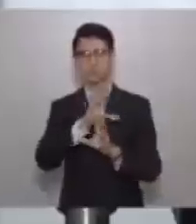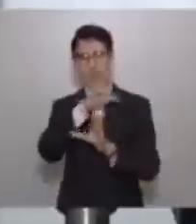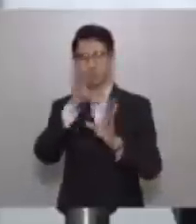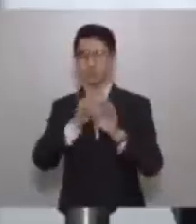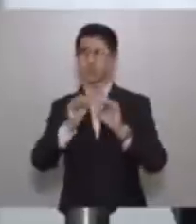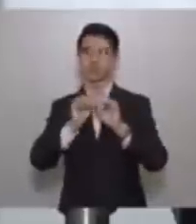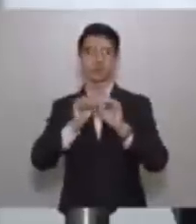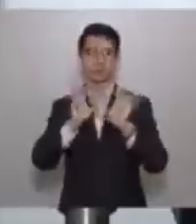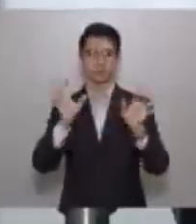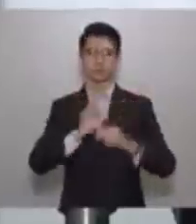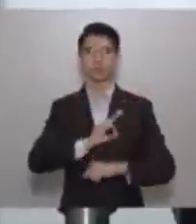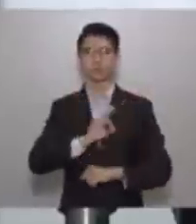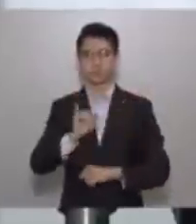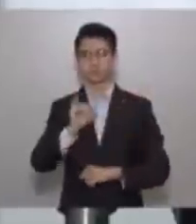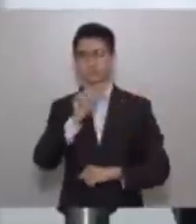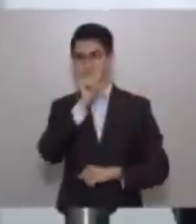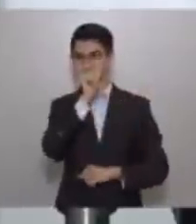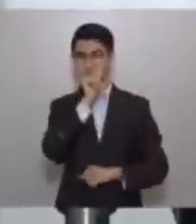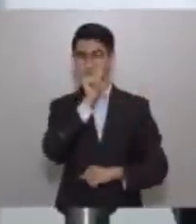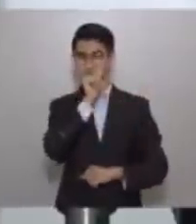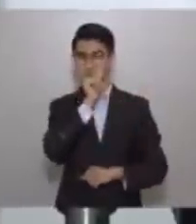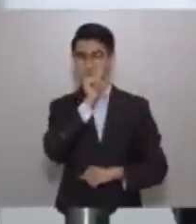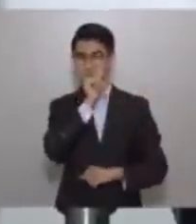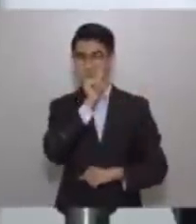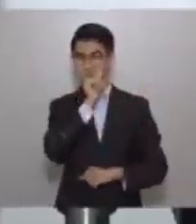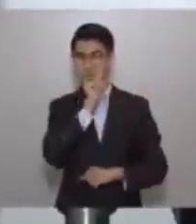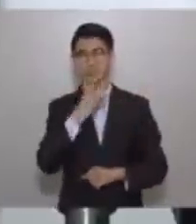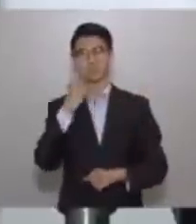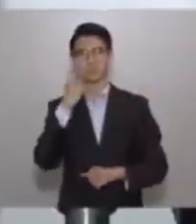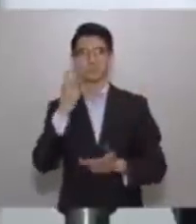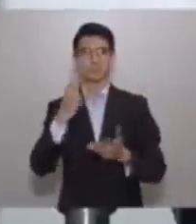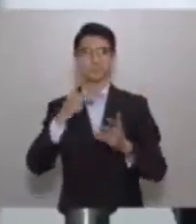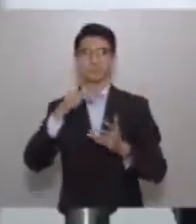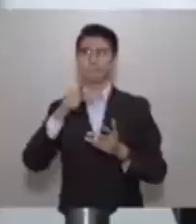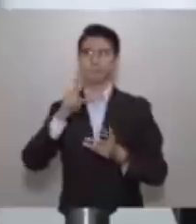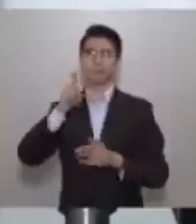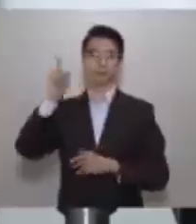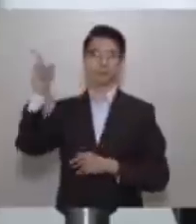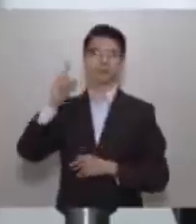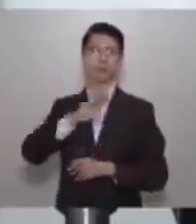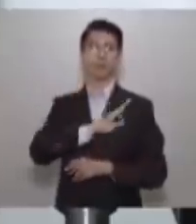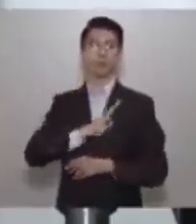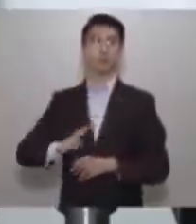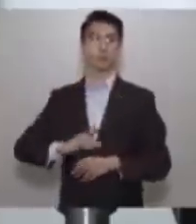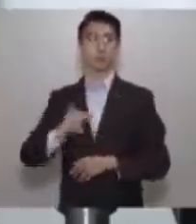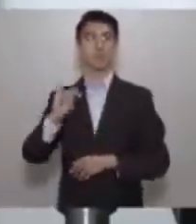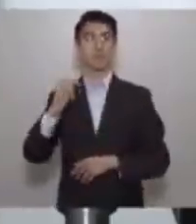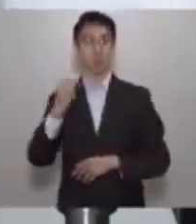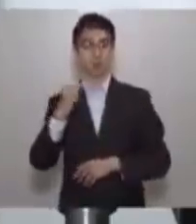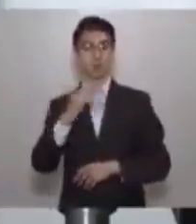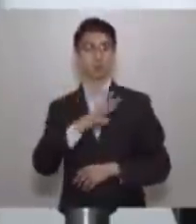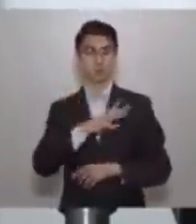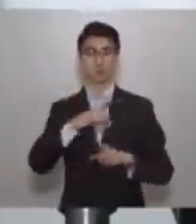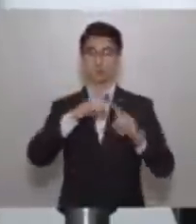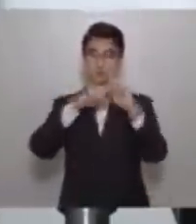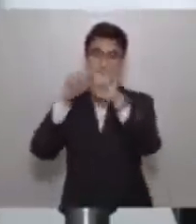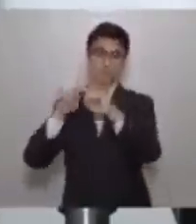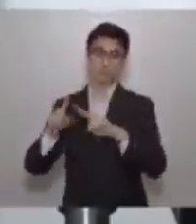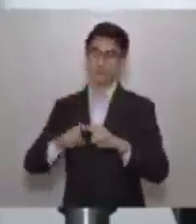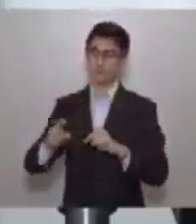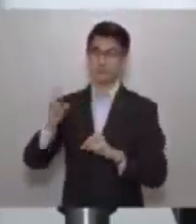en el municipio de Tijuana y en el estado de Sinaloa, con algunos límites en otros estados de la